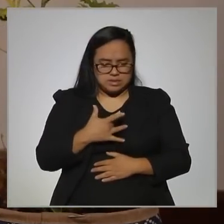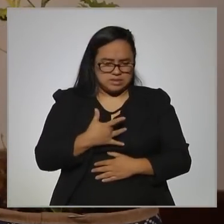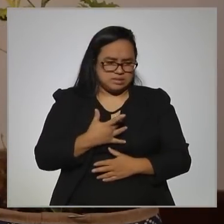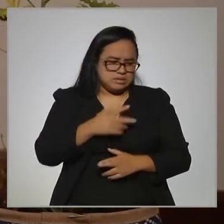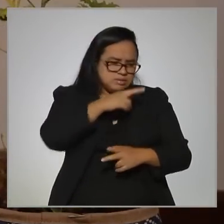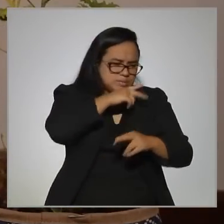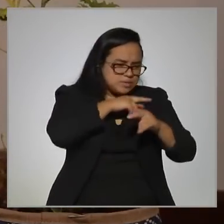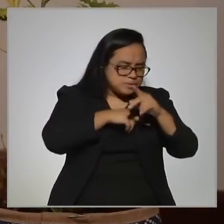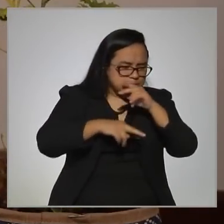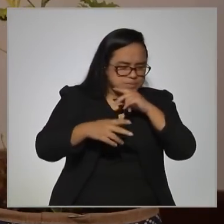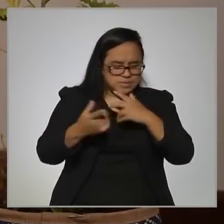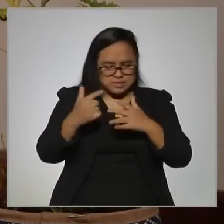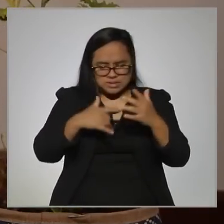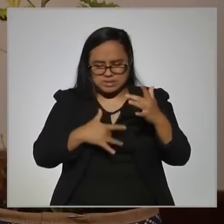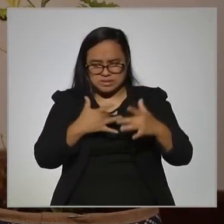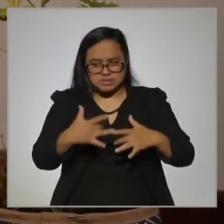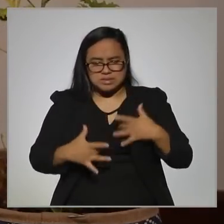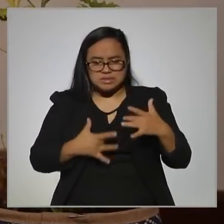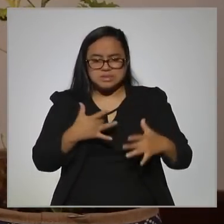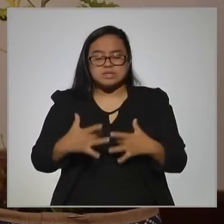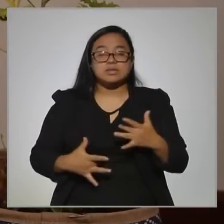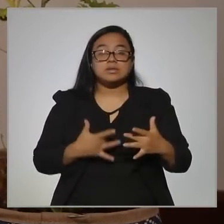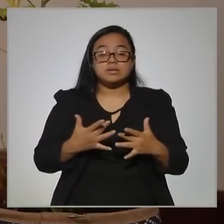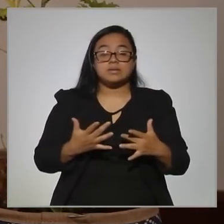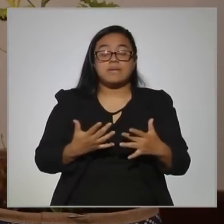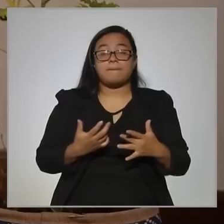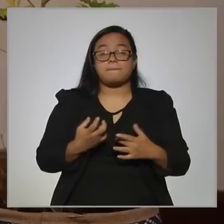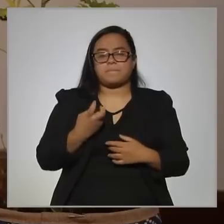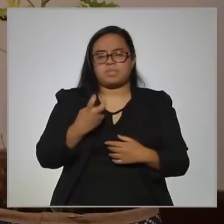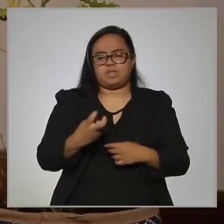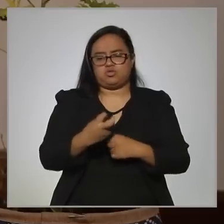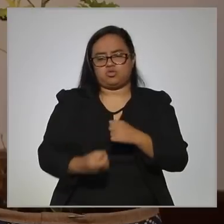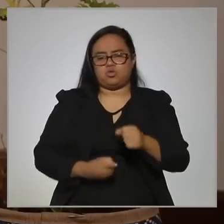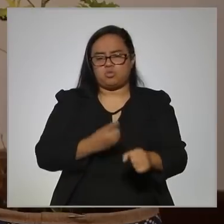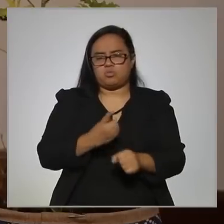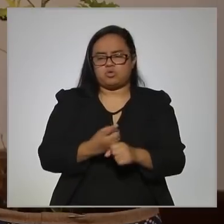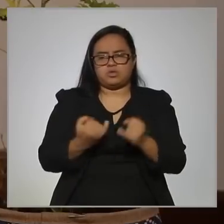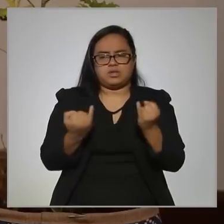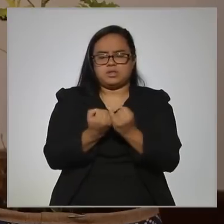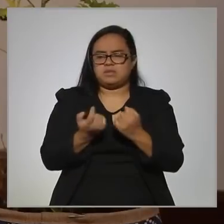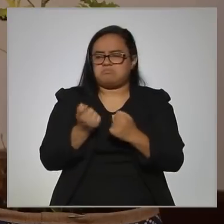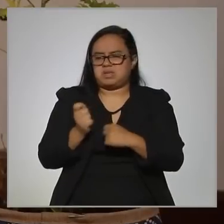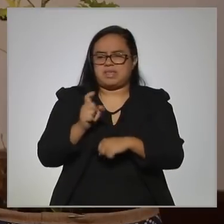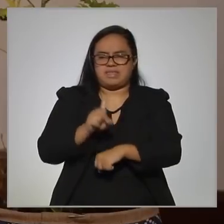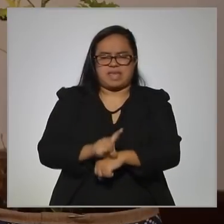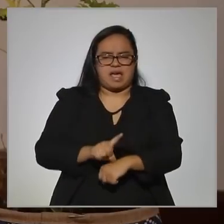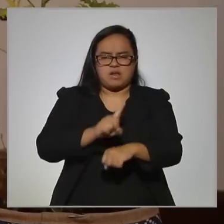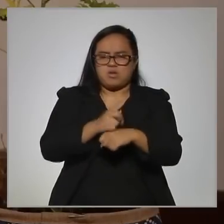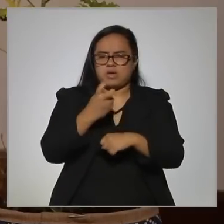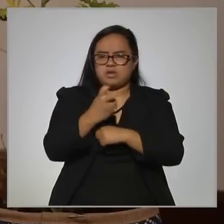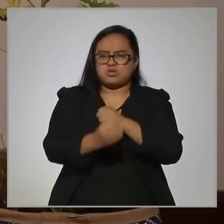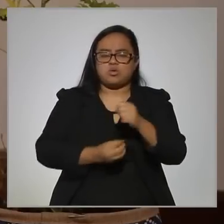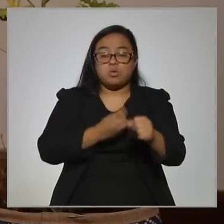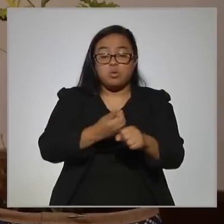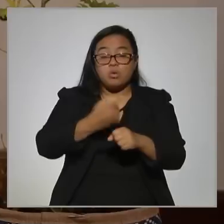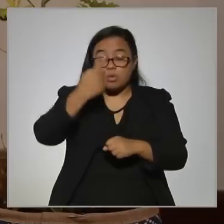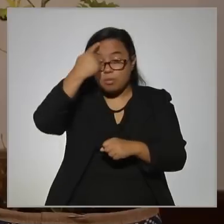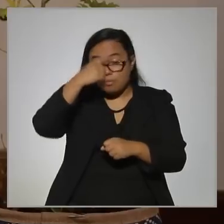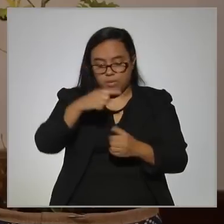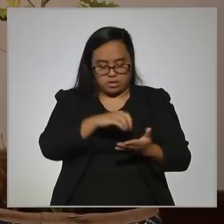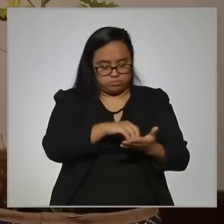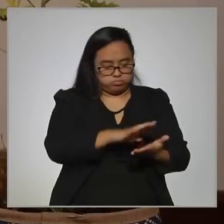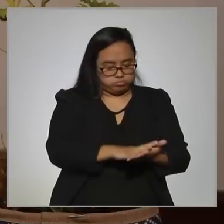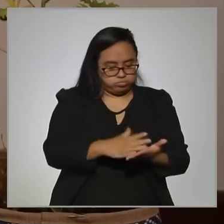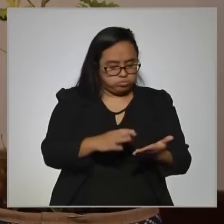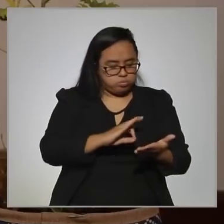que puede quedar simplemente es una oportunidad, igual que cada día, para ponerlo en la lista